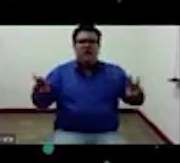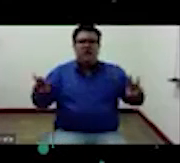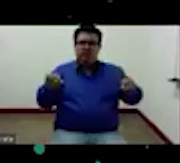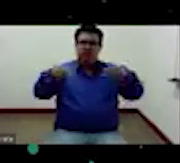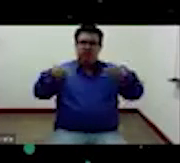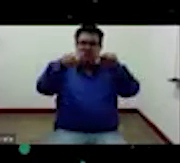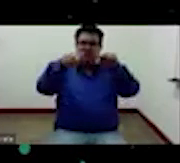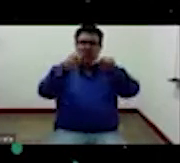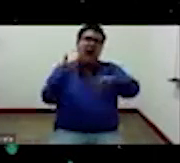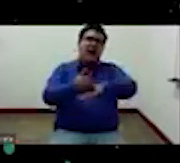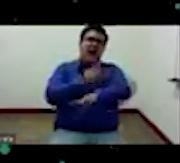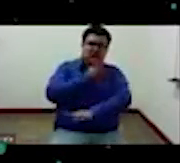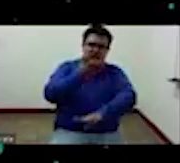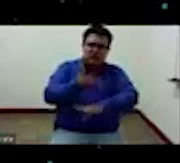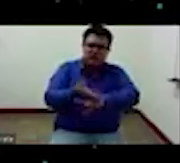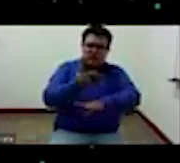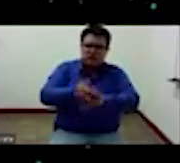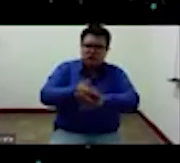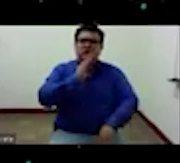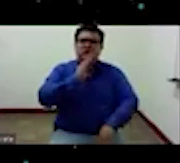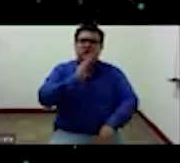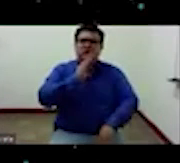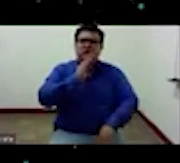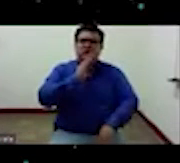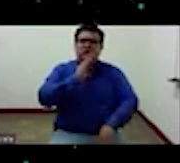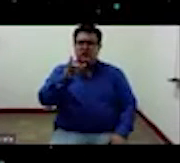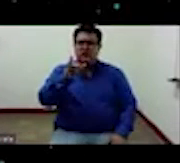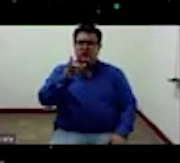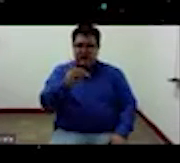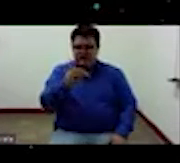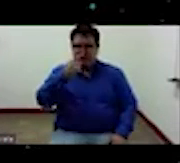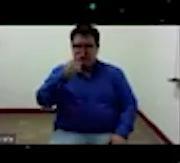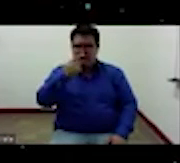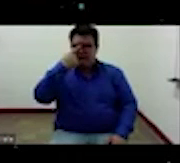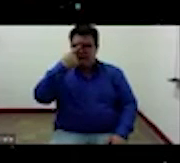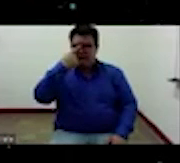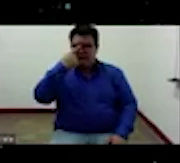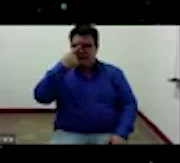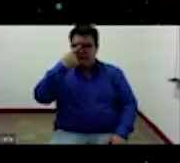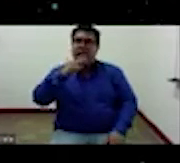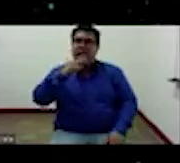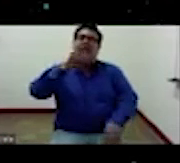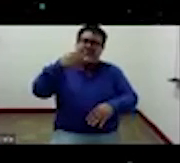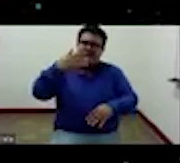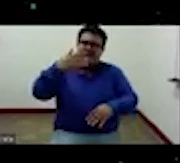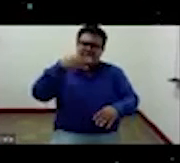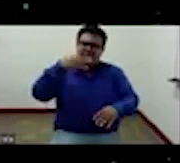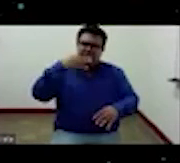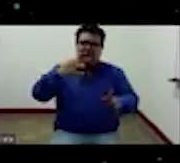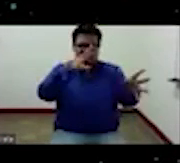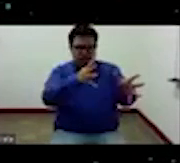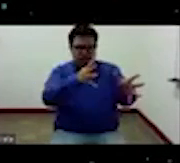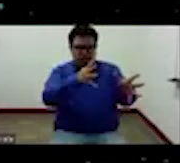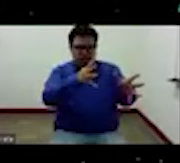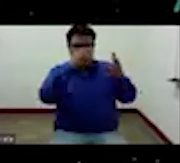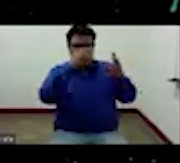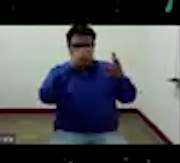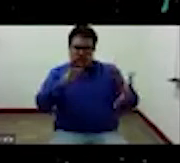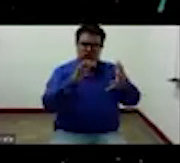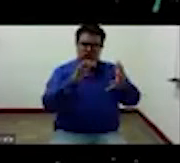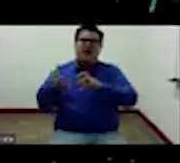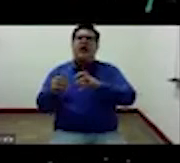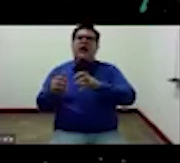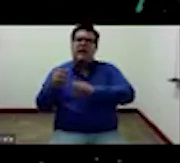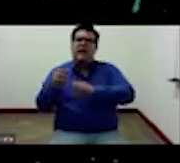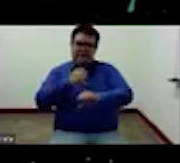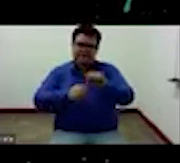propuesto por Leibniz y luego recreado por Ítalo Calvino en El Rey Escucha, que